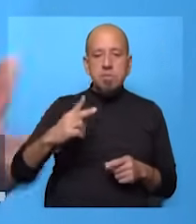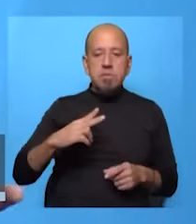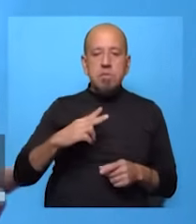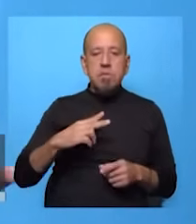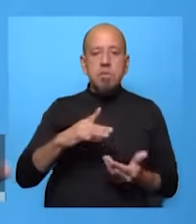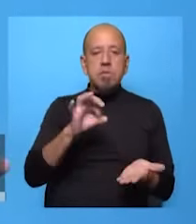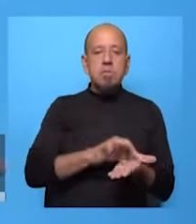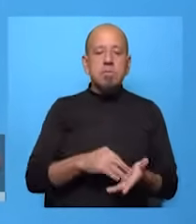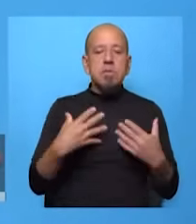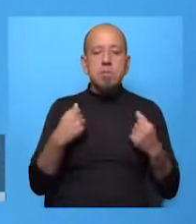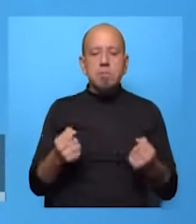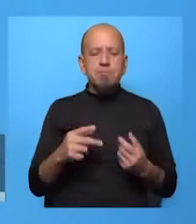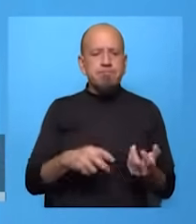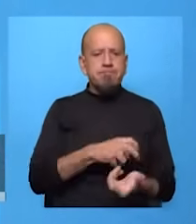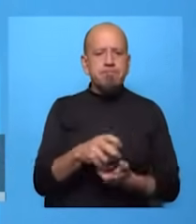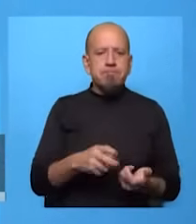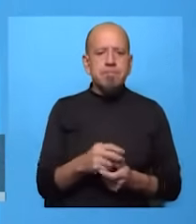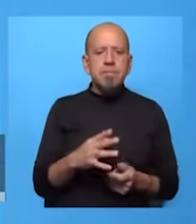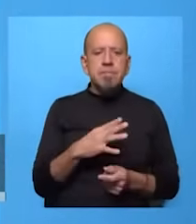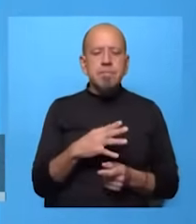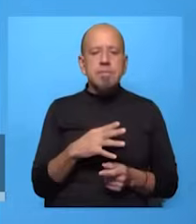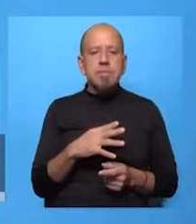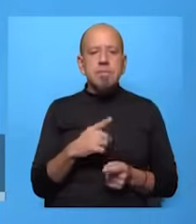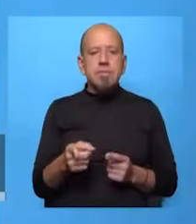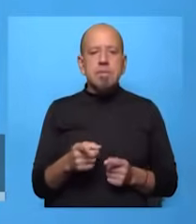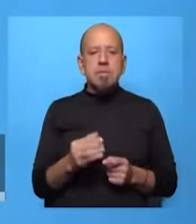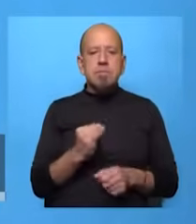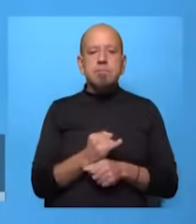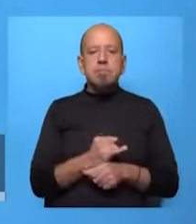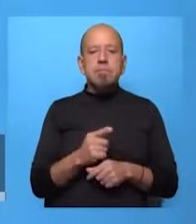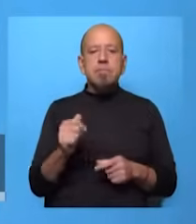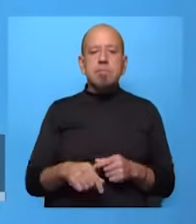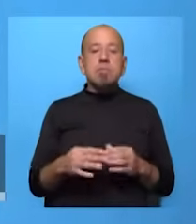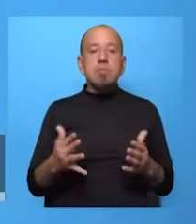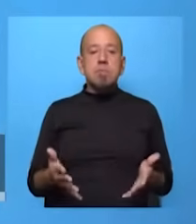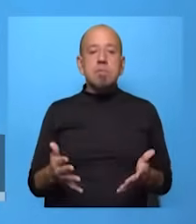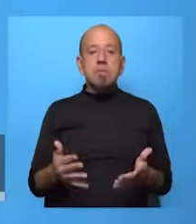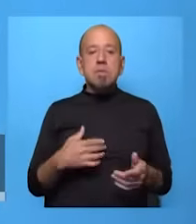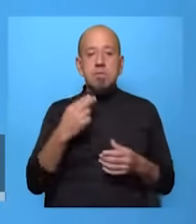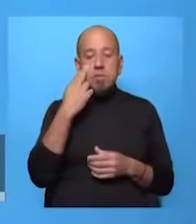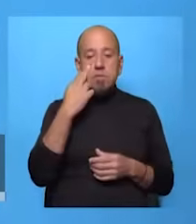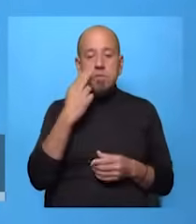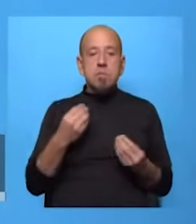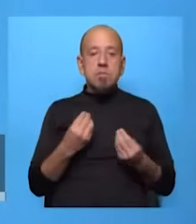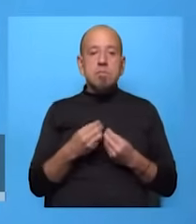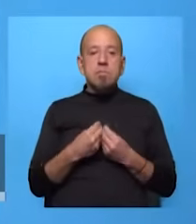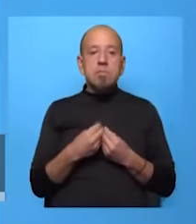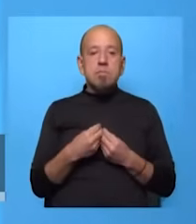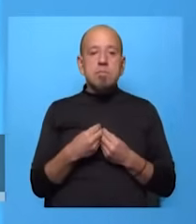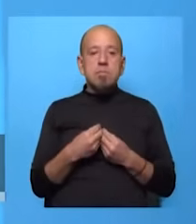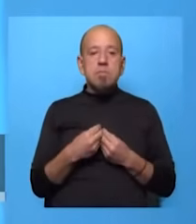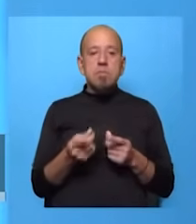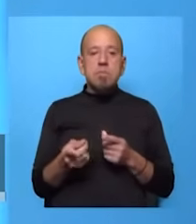en crisis de alguna manera Hay instituciones muy grandes en Uruguay que están atravesando muchos problemas este y